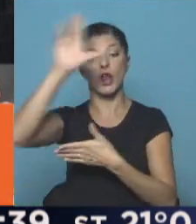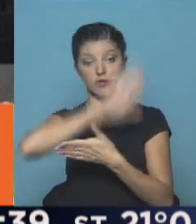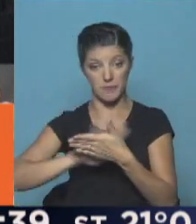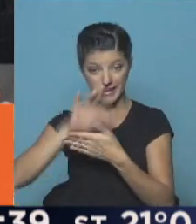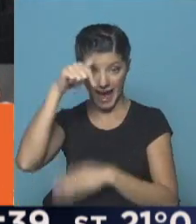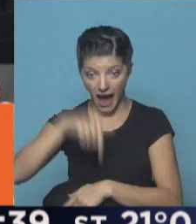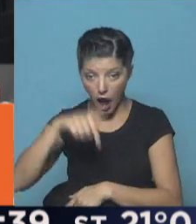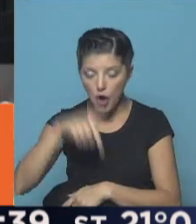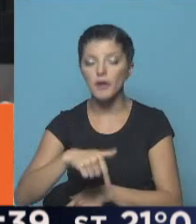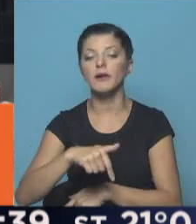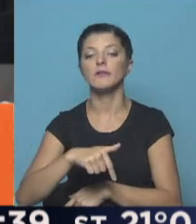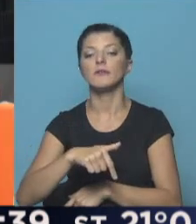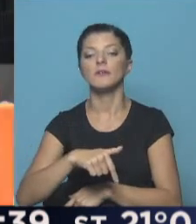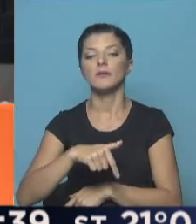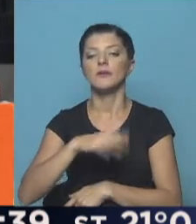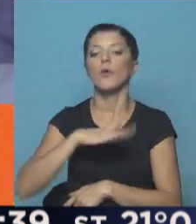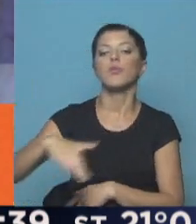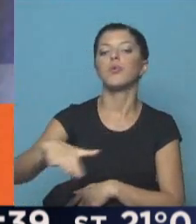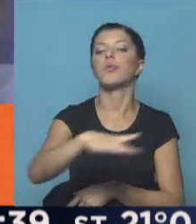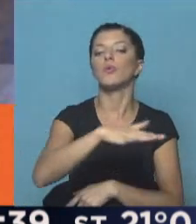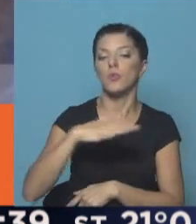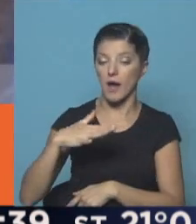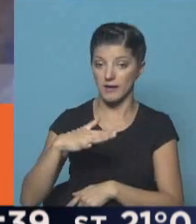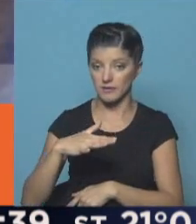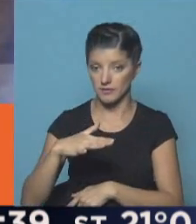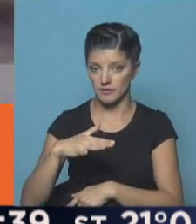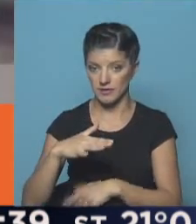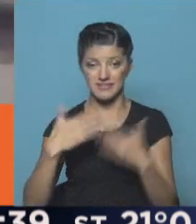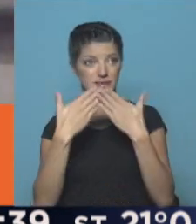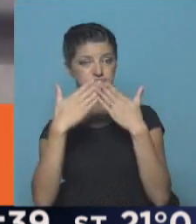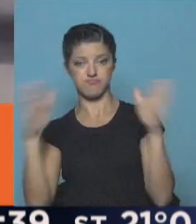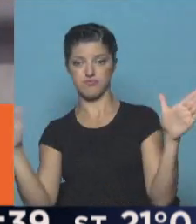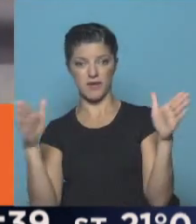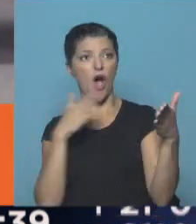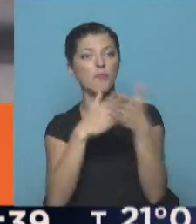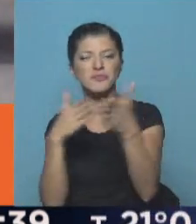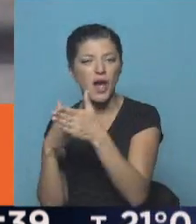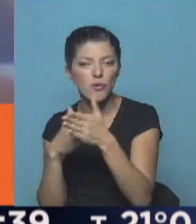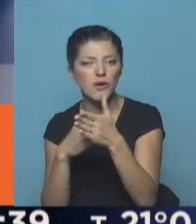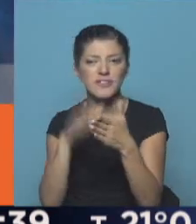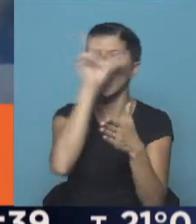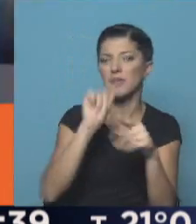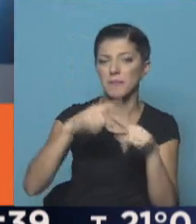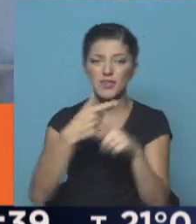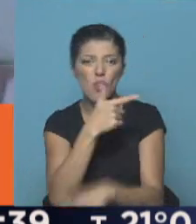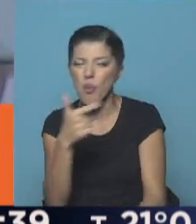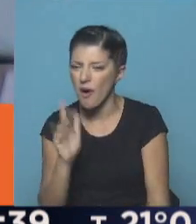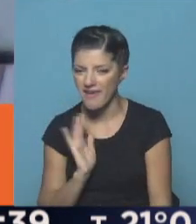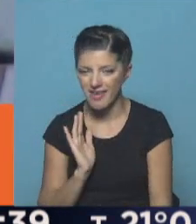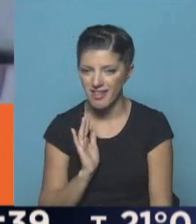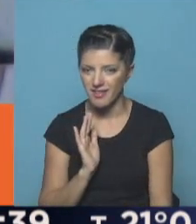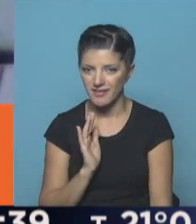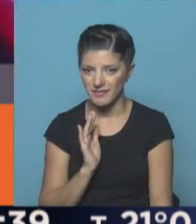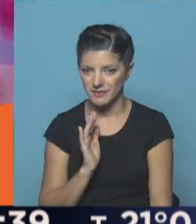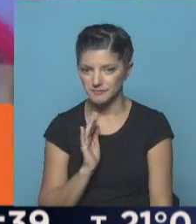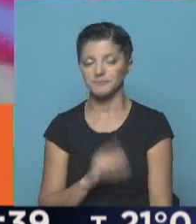tienen un espacio abierto, sin obstáculo geopolítico para nada. La hegemonía